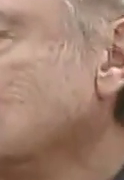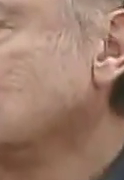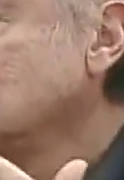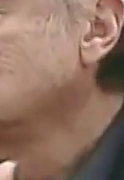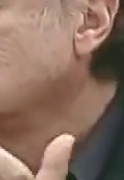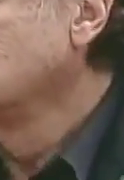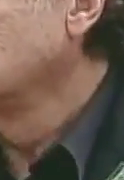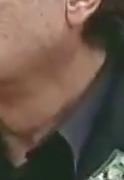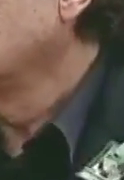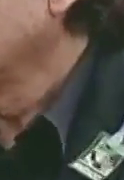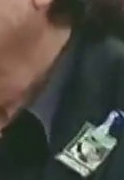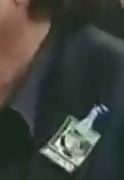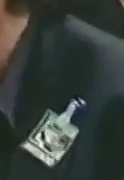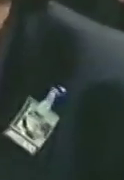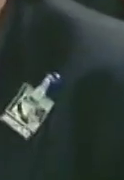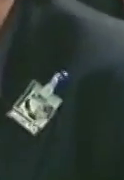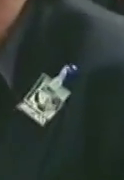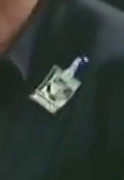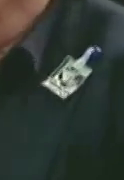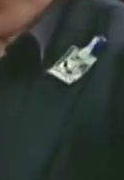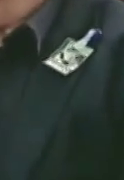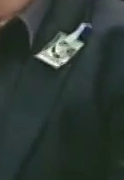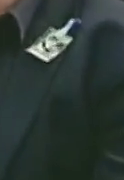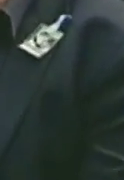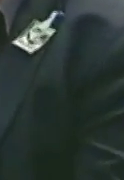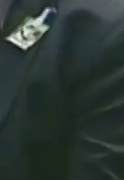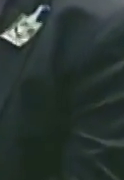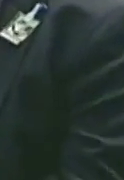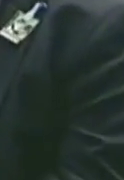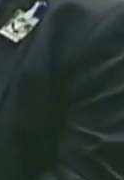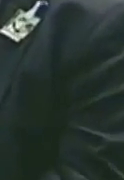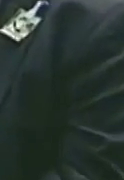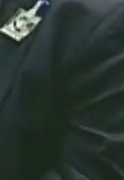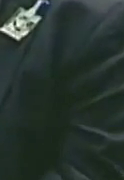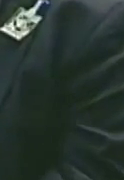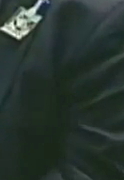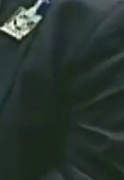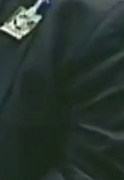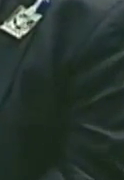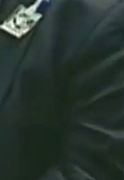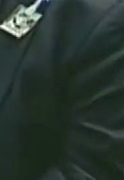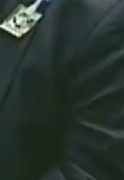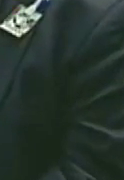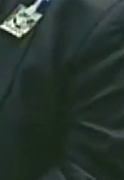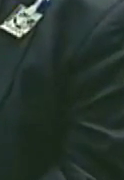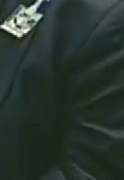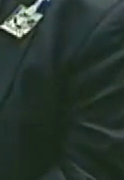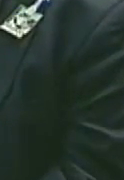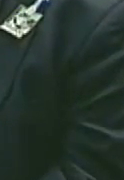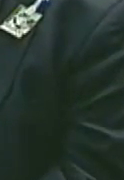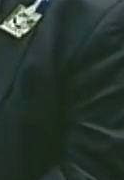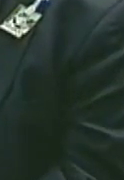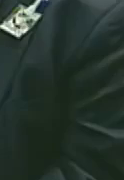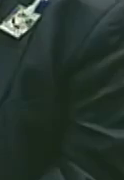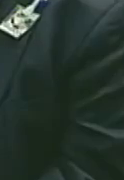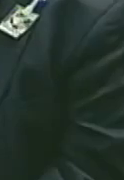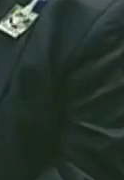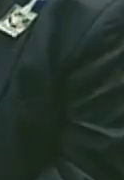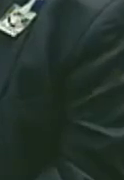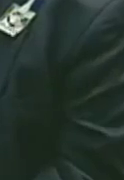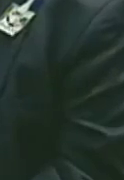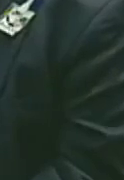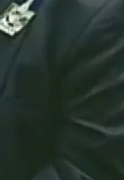no caemos en esa trampa que nos desune, nos divide y nos debilita. La unidad de los pueblos es nuestra verdadera